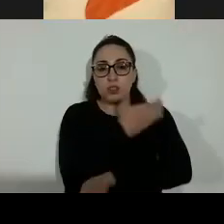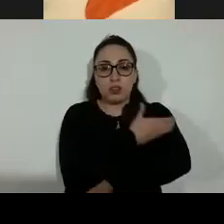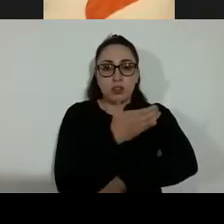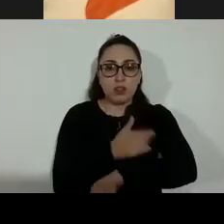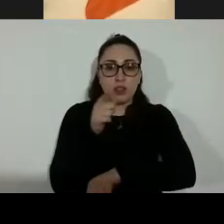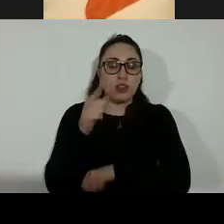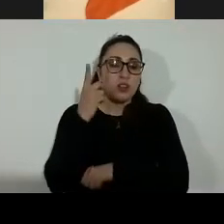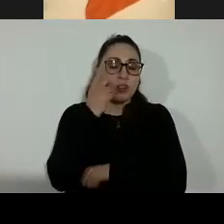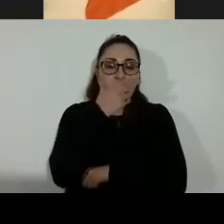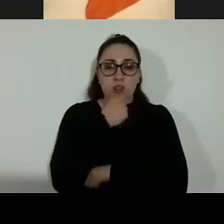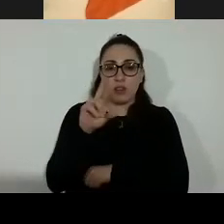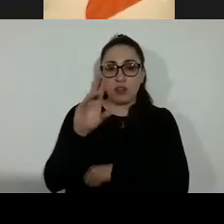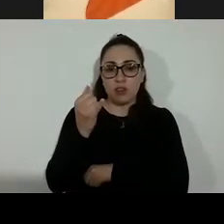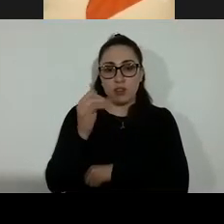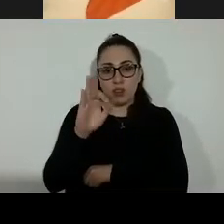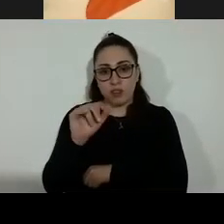compañera